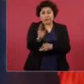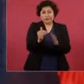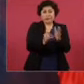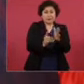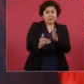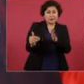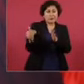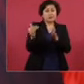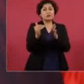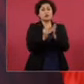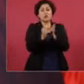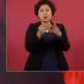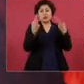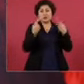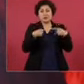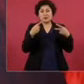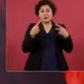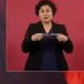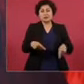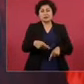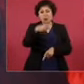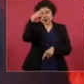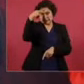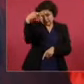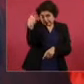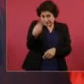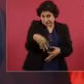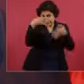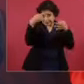Unidos o de origen mexicano.